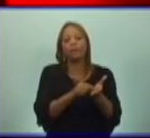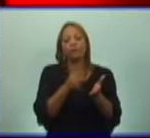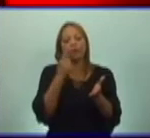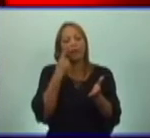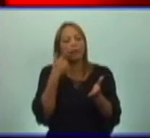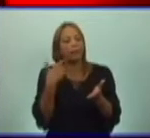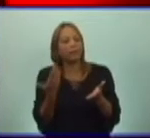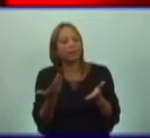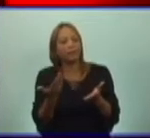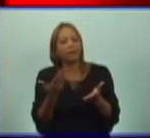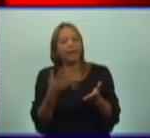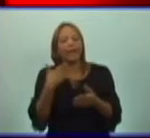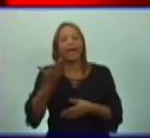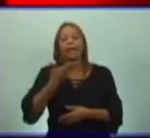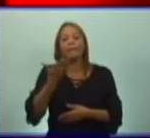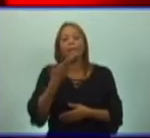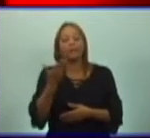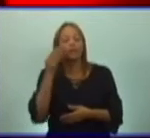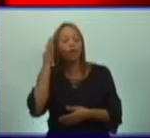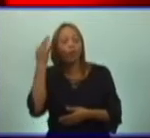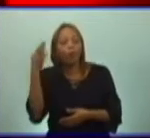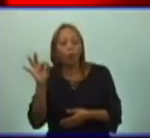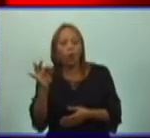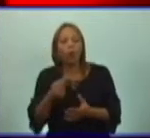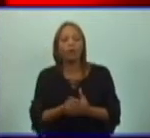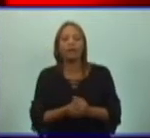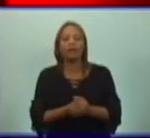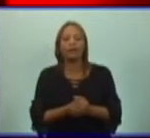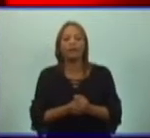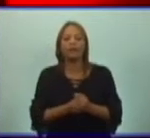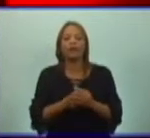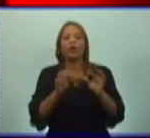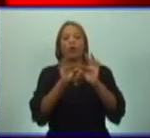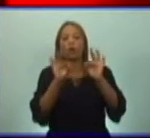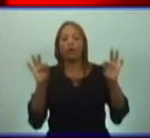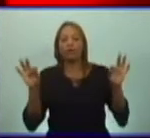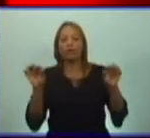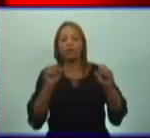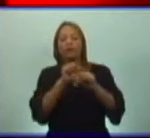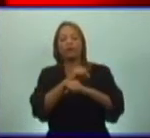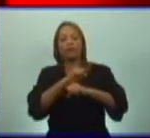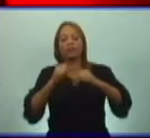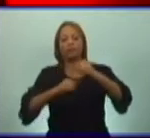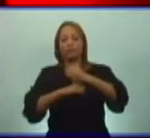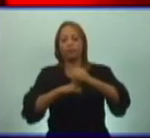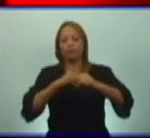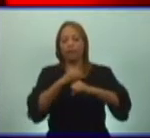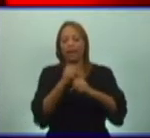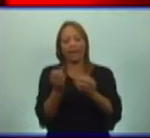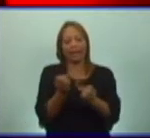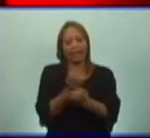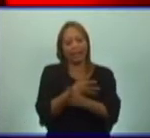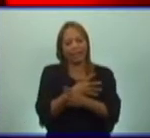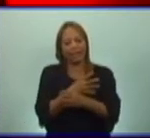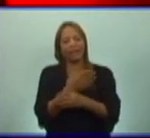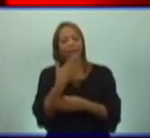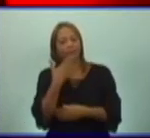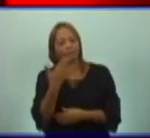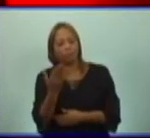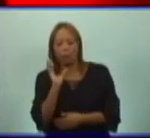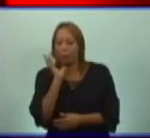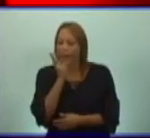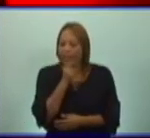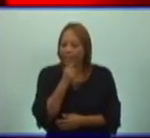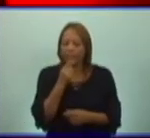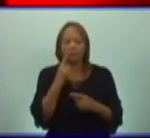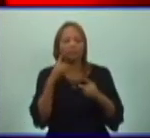la expresión lógica, las oraciones bien estructuradas, claridad, calidad en las ideas a